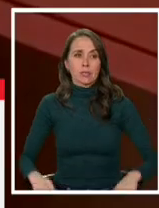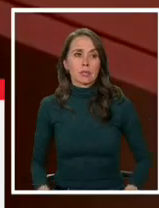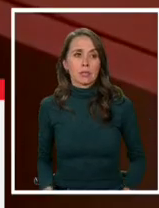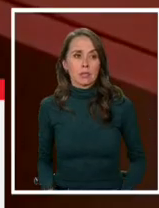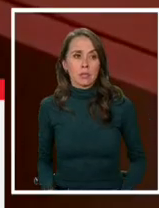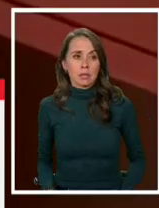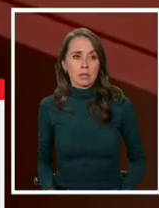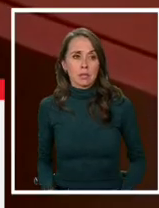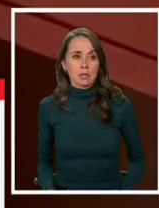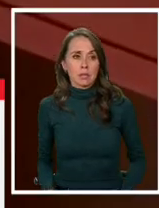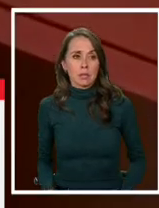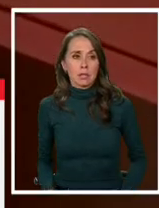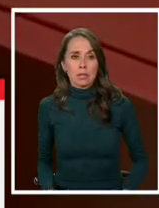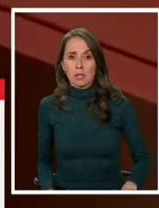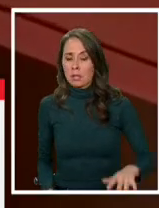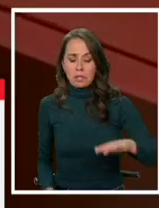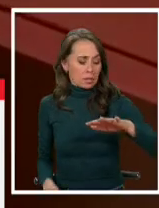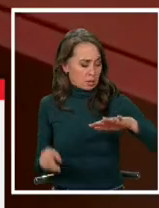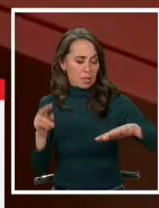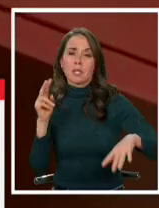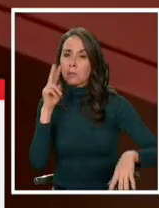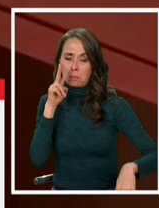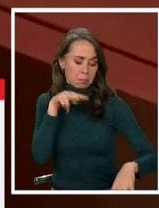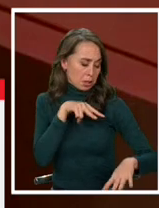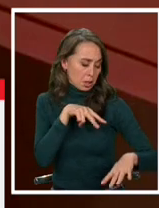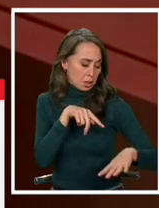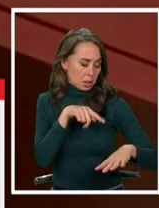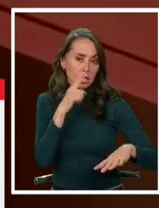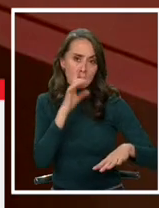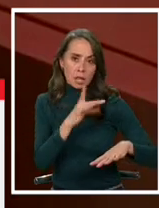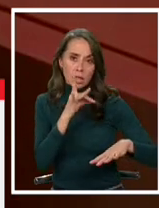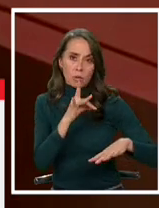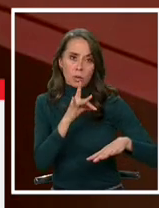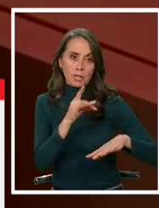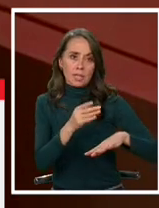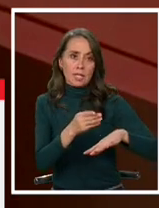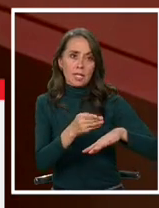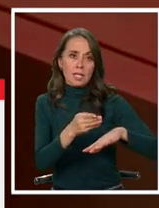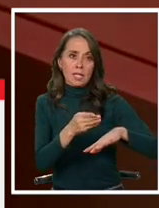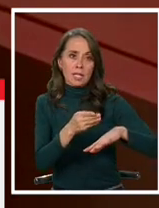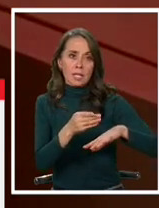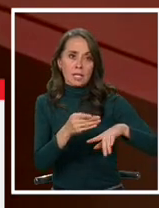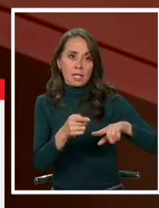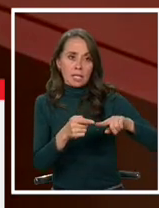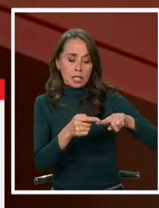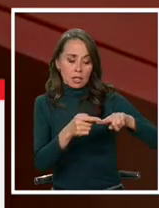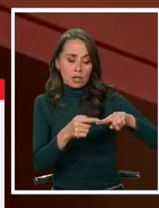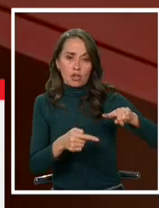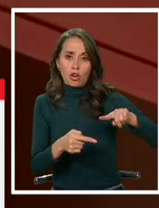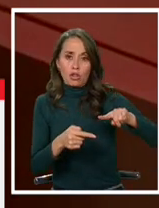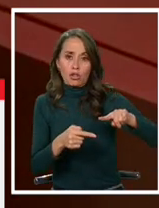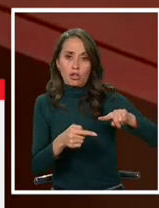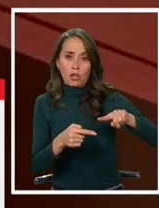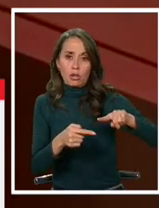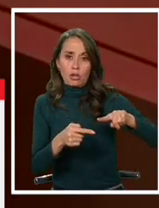partes luego miré hacia abajo y me di cuenta de que me había cortado la punta del